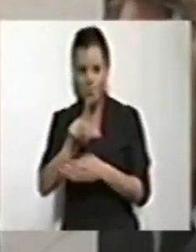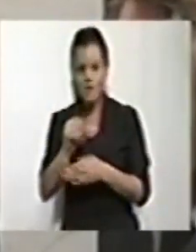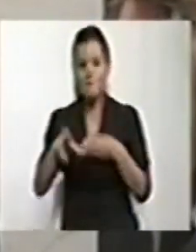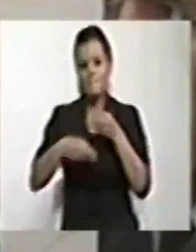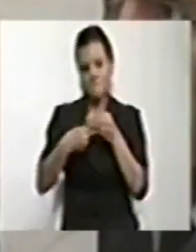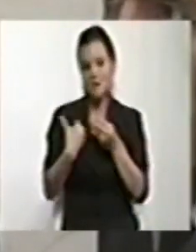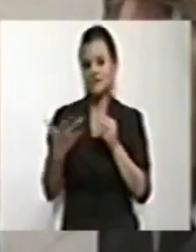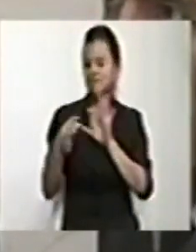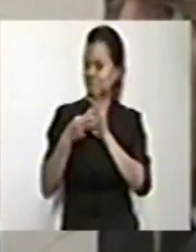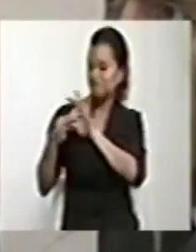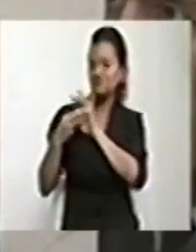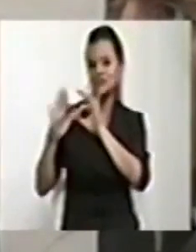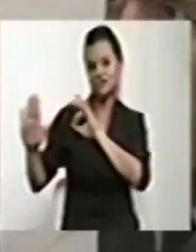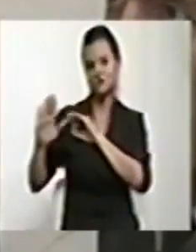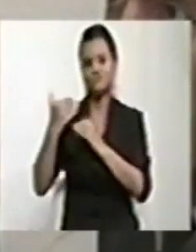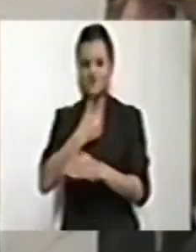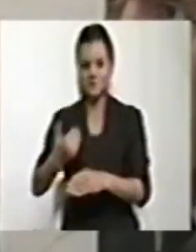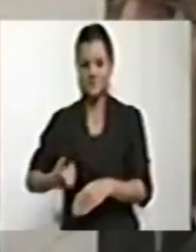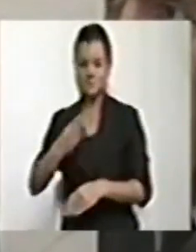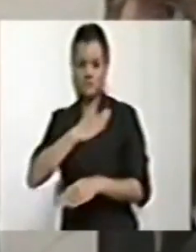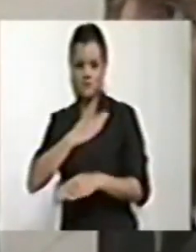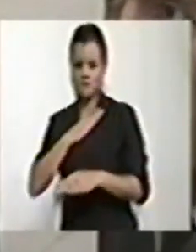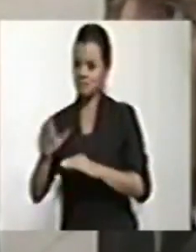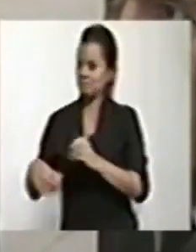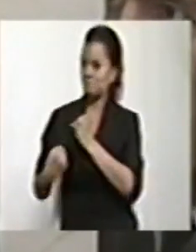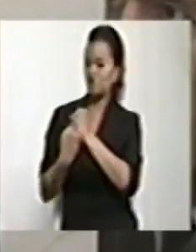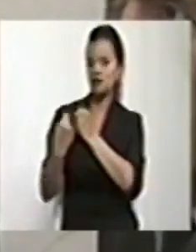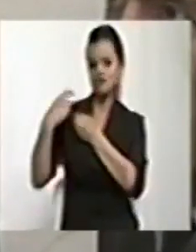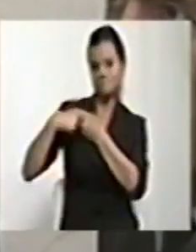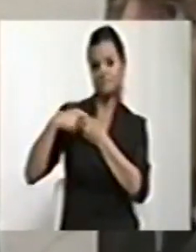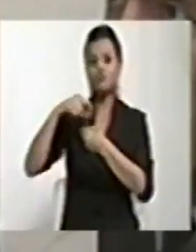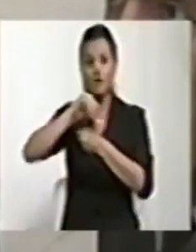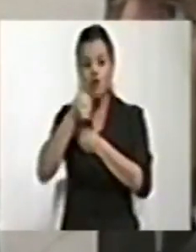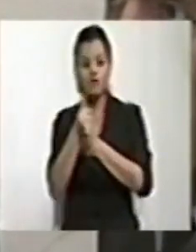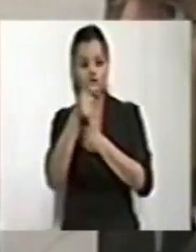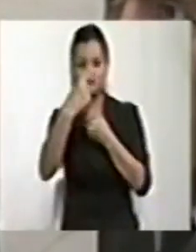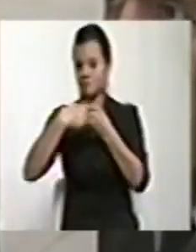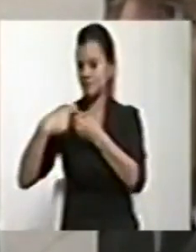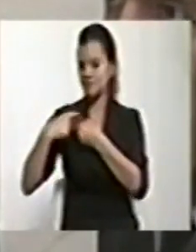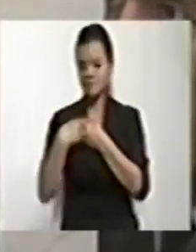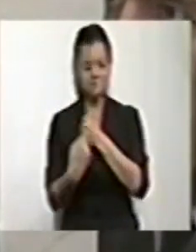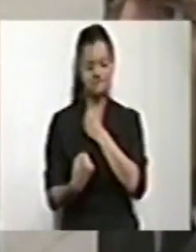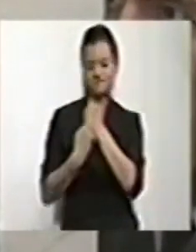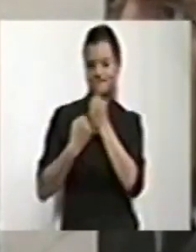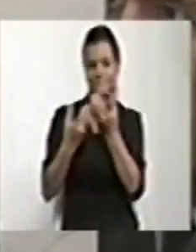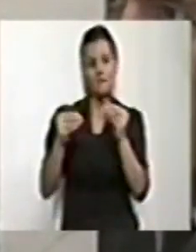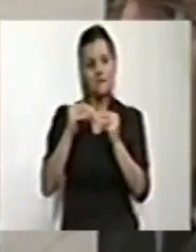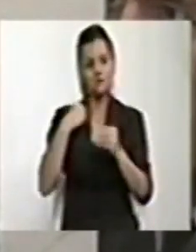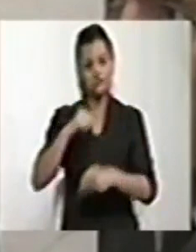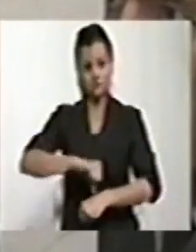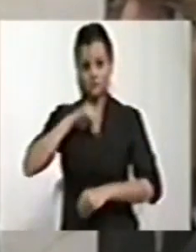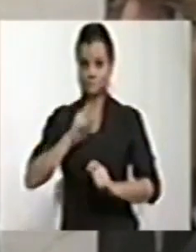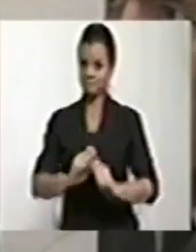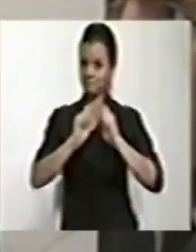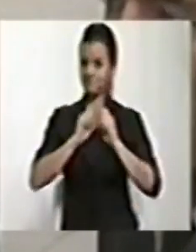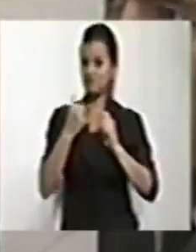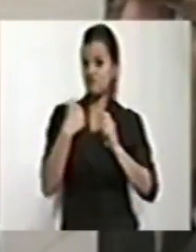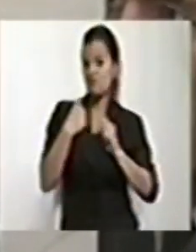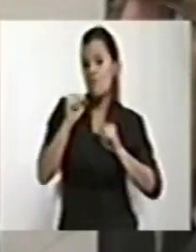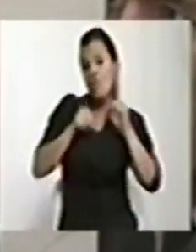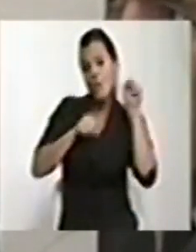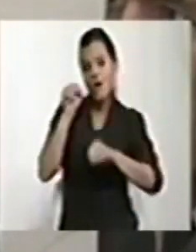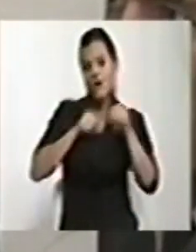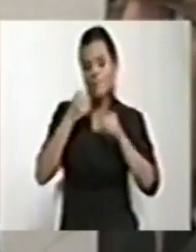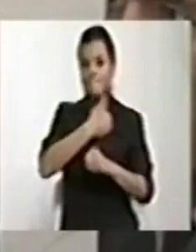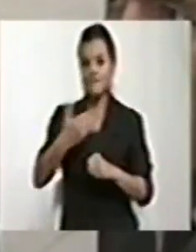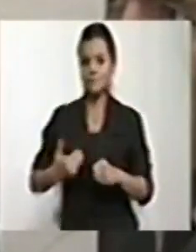precandidatos y los copartidarios que nos acompañan, y por haber tenido el enorme honor de ser precandidata presidencial